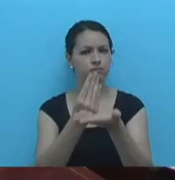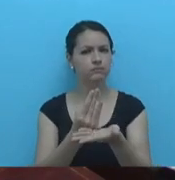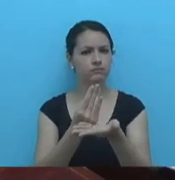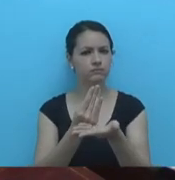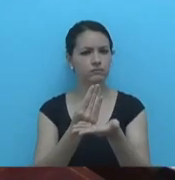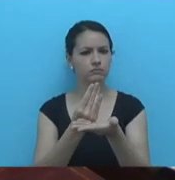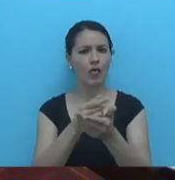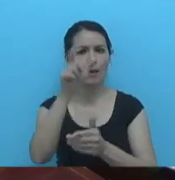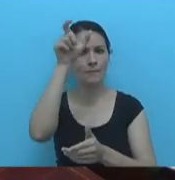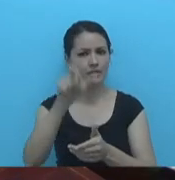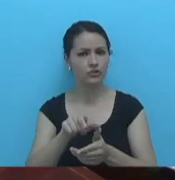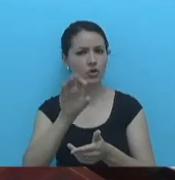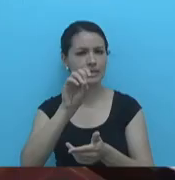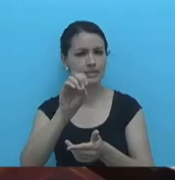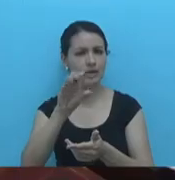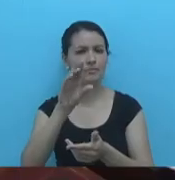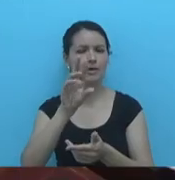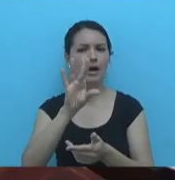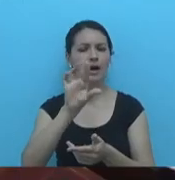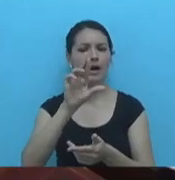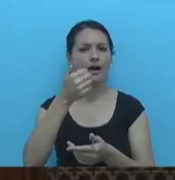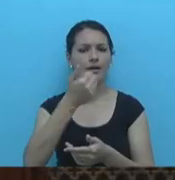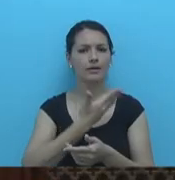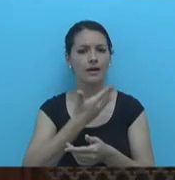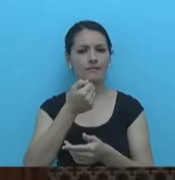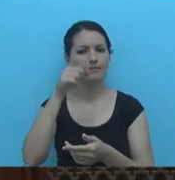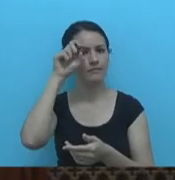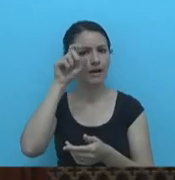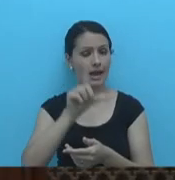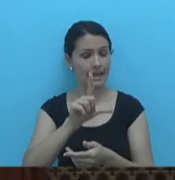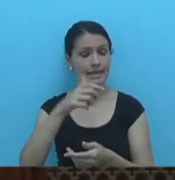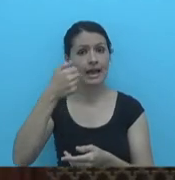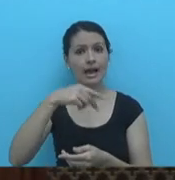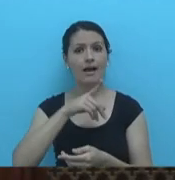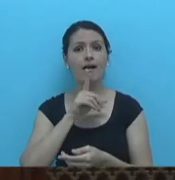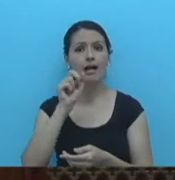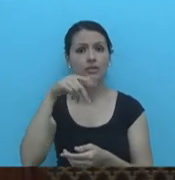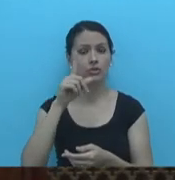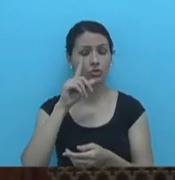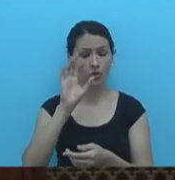Rafael Antonio Colucci, quien en el día de ayer, a la edad de 94 años, ha dejado de